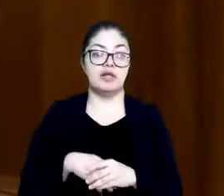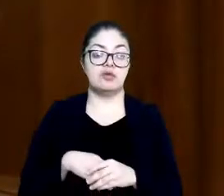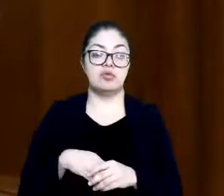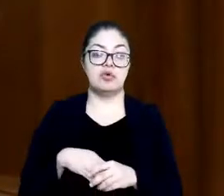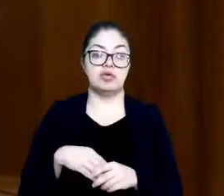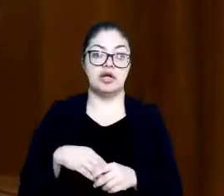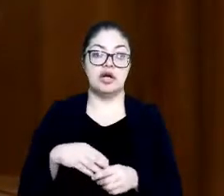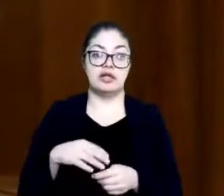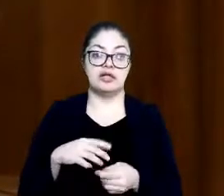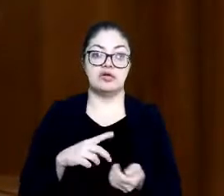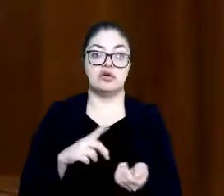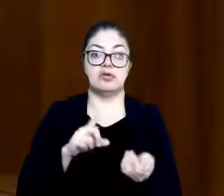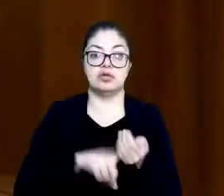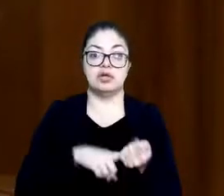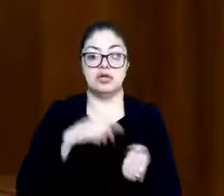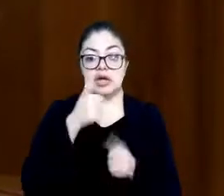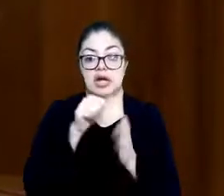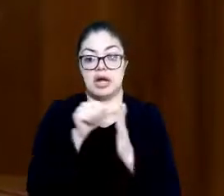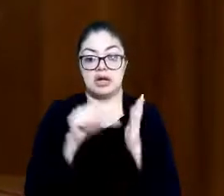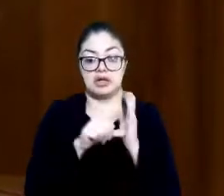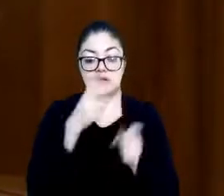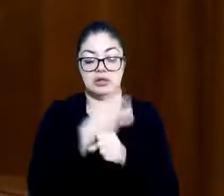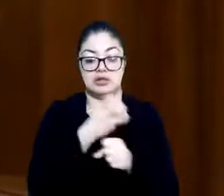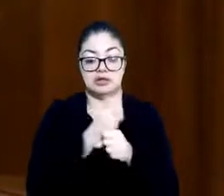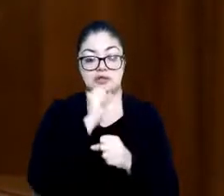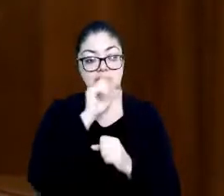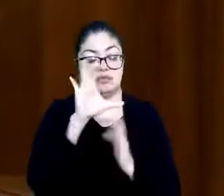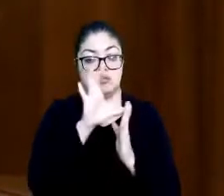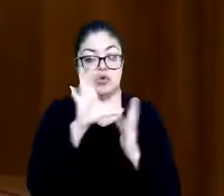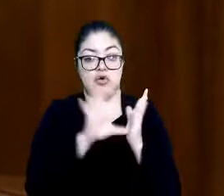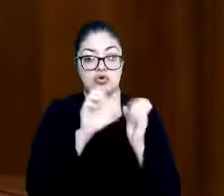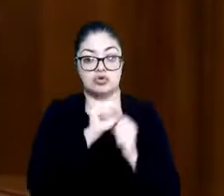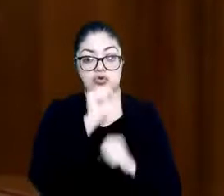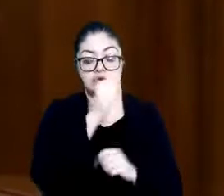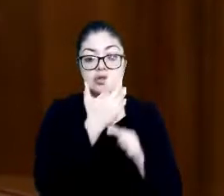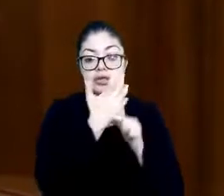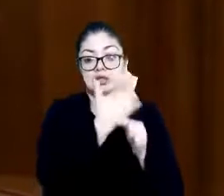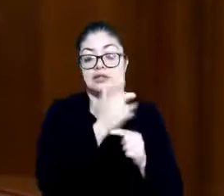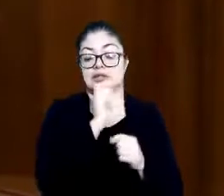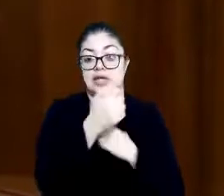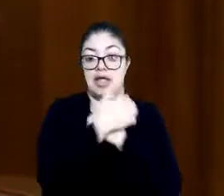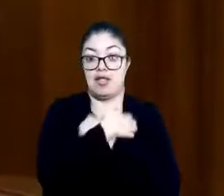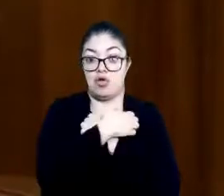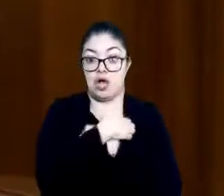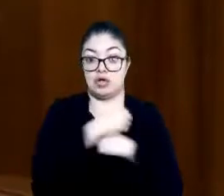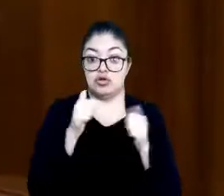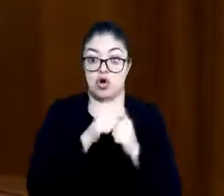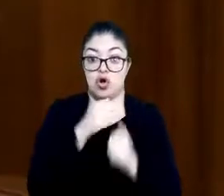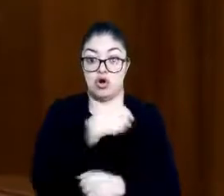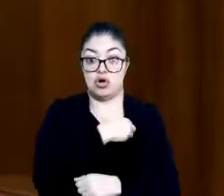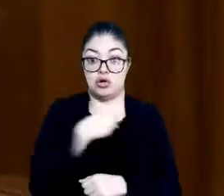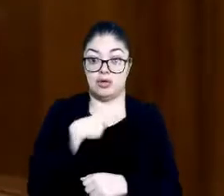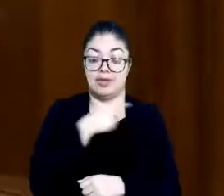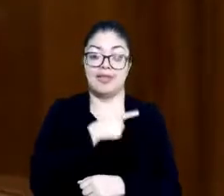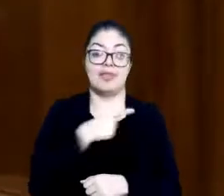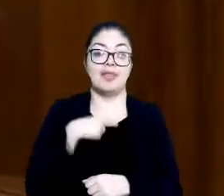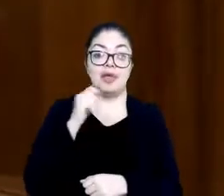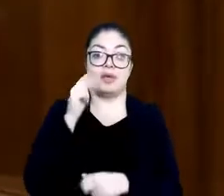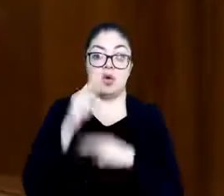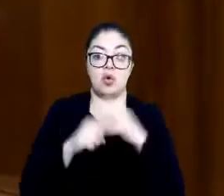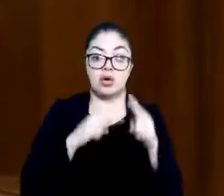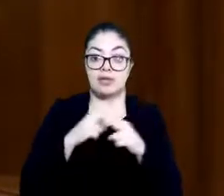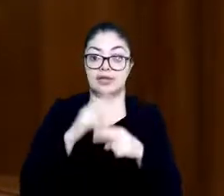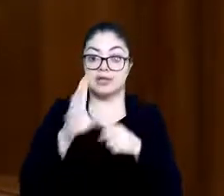lo que establece el artículo 3 de nuestra Carta Magna, que señala que la educación, además de obligatoria, será universal,